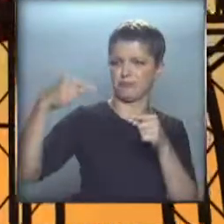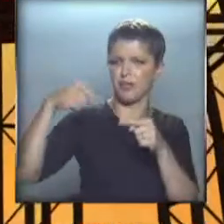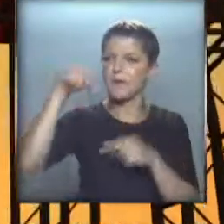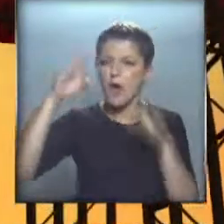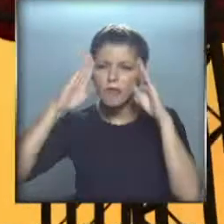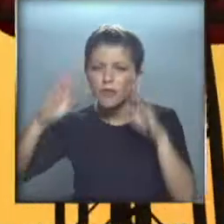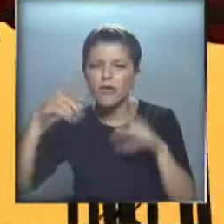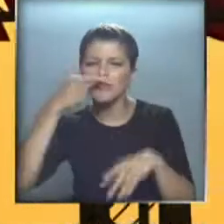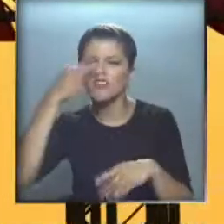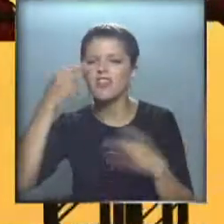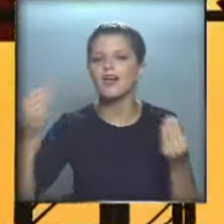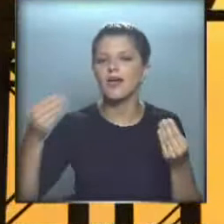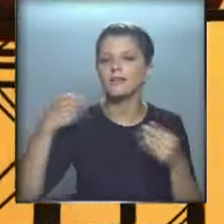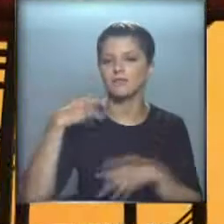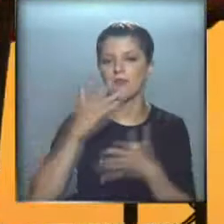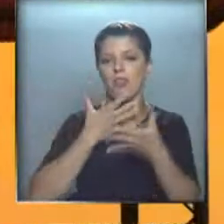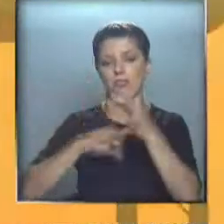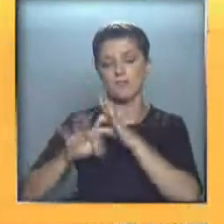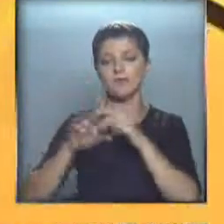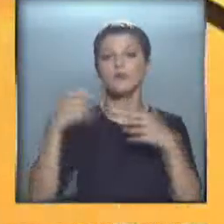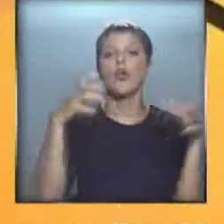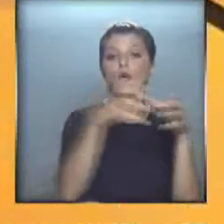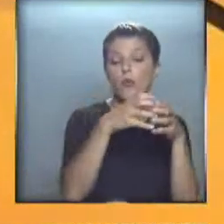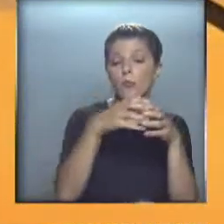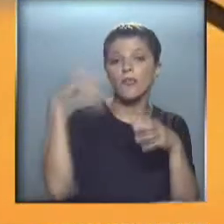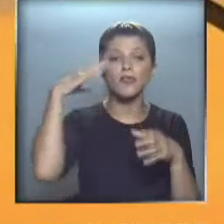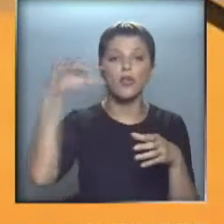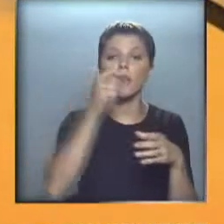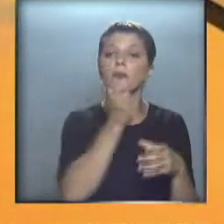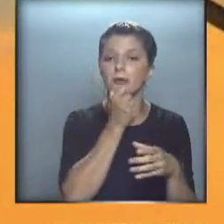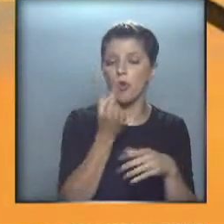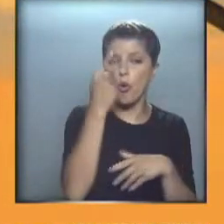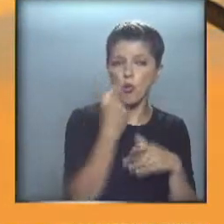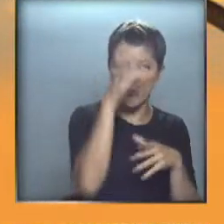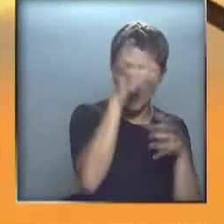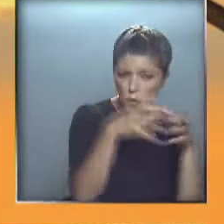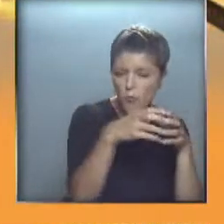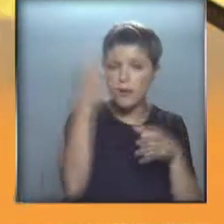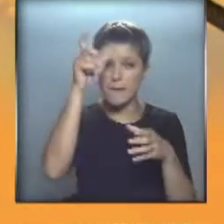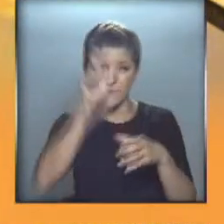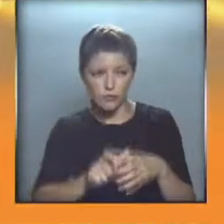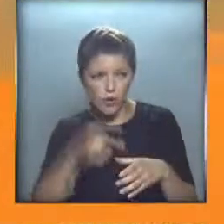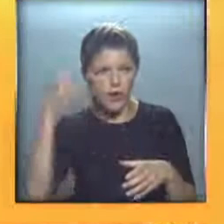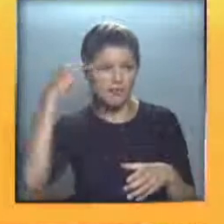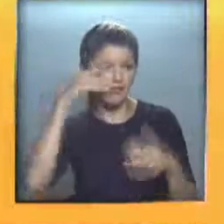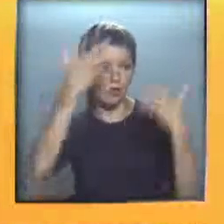vender. ¿Cuántos grupos de estereotipos sociales conoces? Estereotipar un grupo o a una persona es una forma de discriminar,